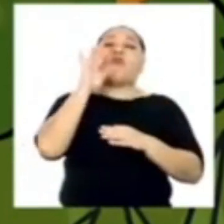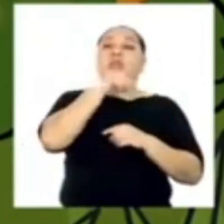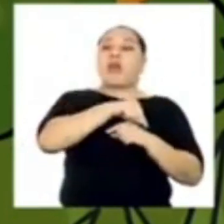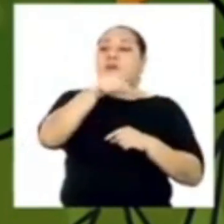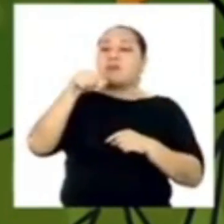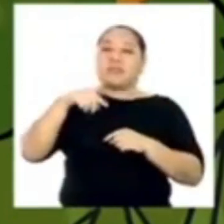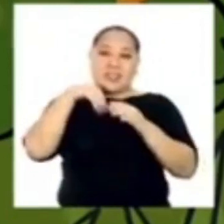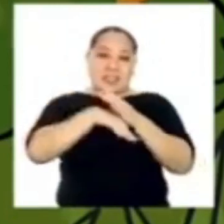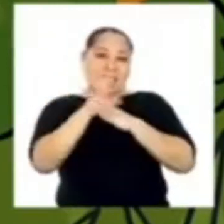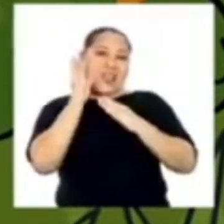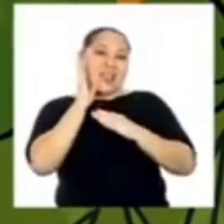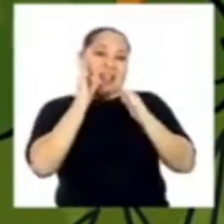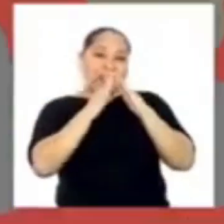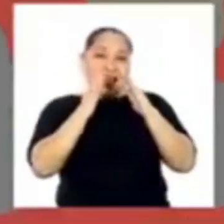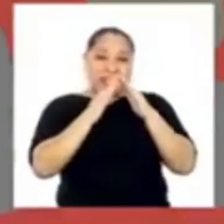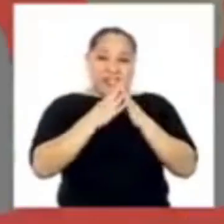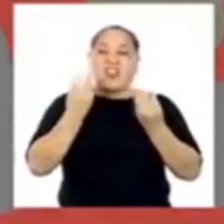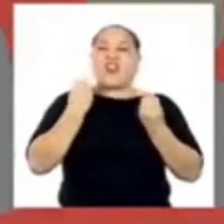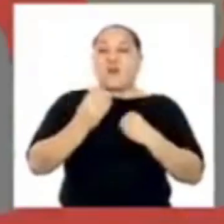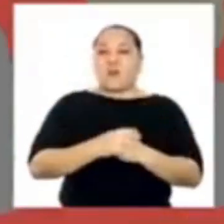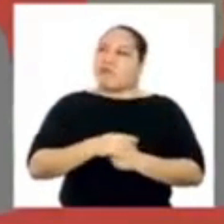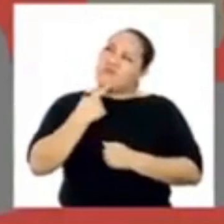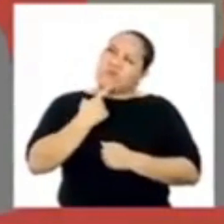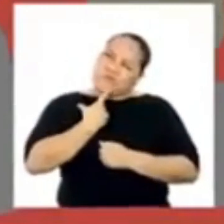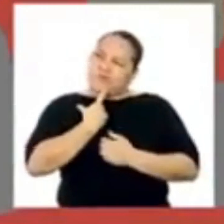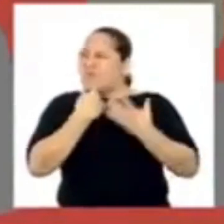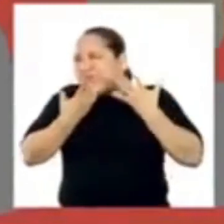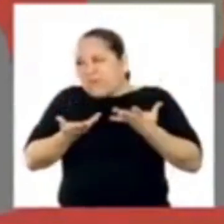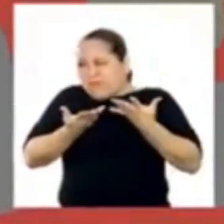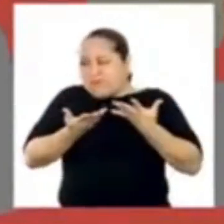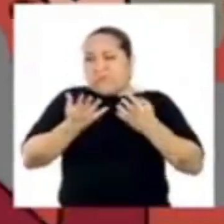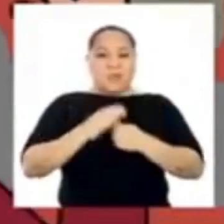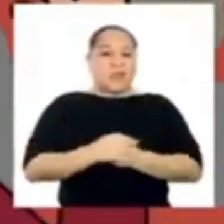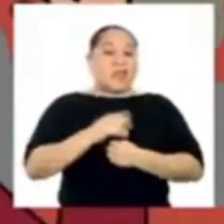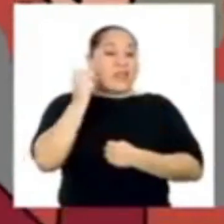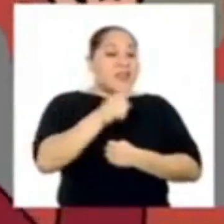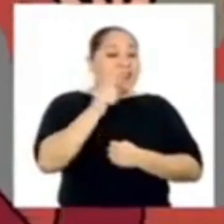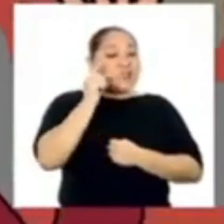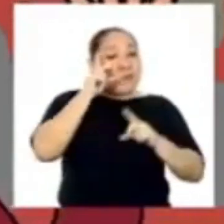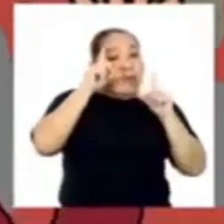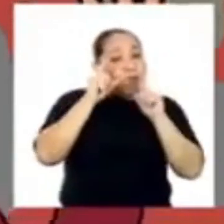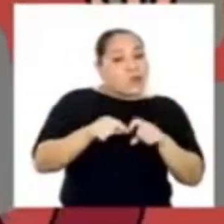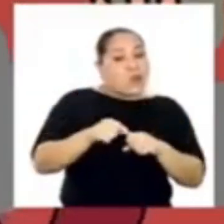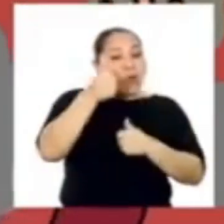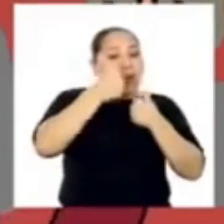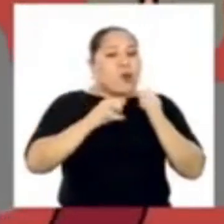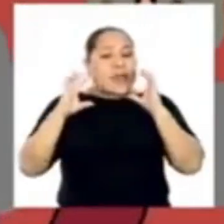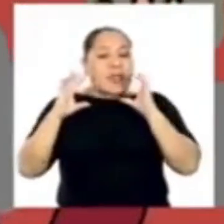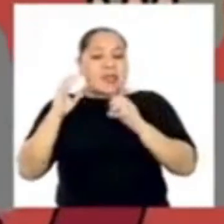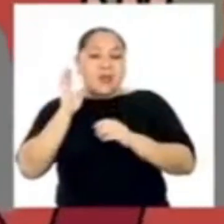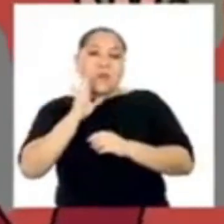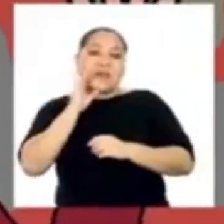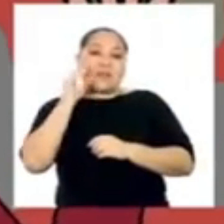cómo botamos los residuos en casa? ¿Cómo es eso? Eso es averiguar